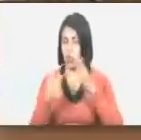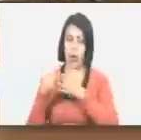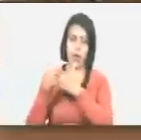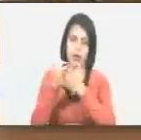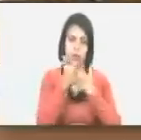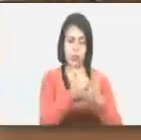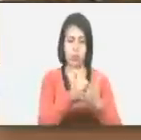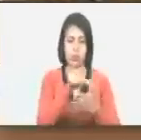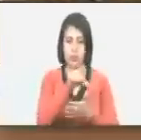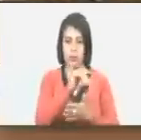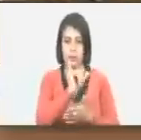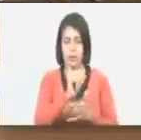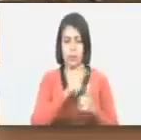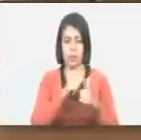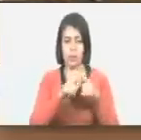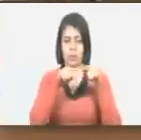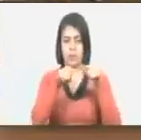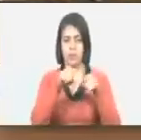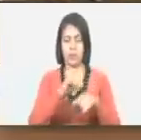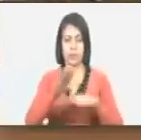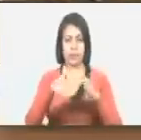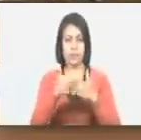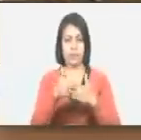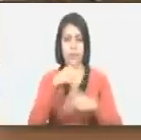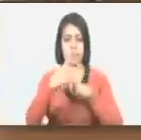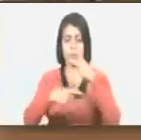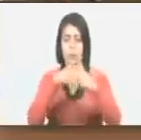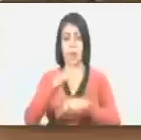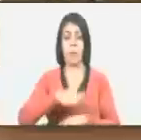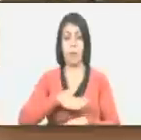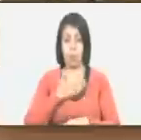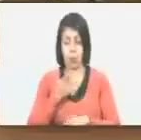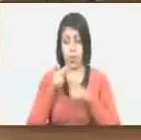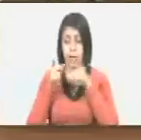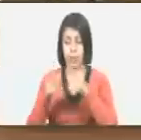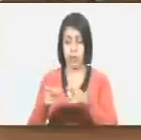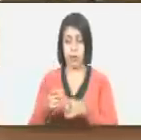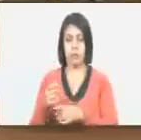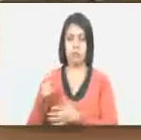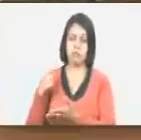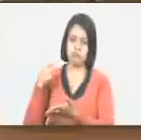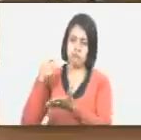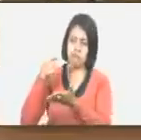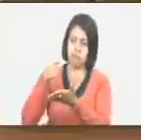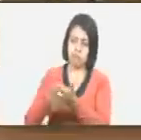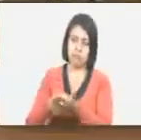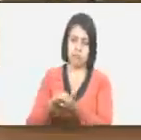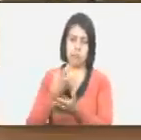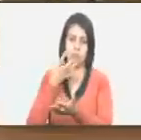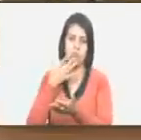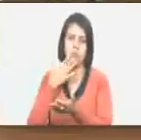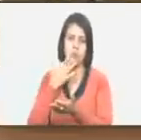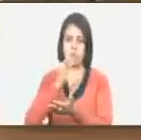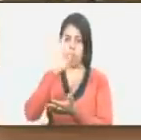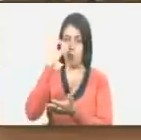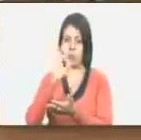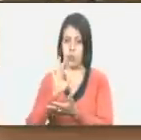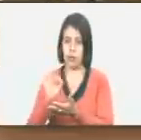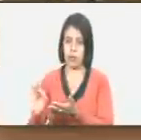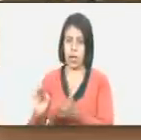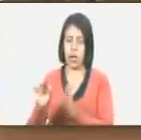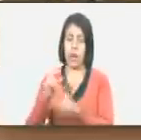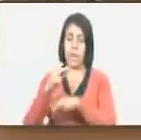colabore directamente en dicho proceso podrá recibir una retribución equivalente a un porcentaje